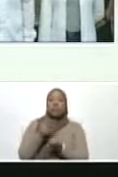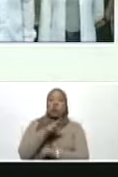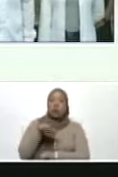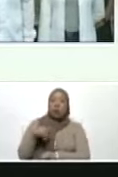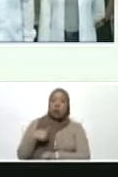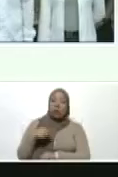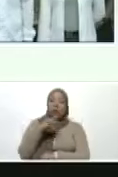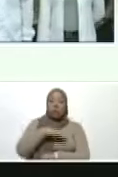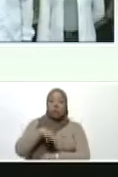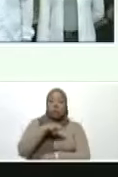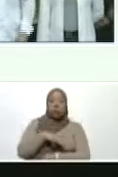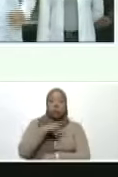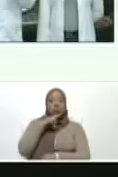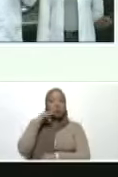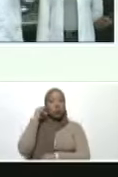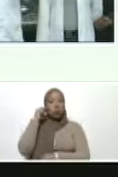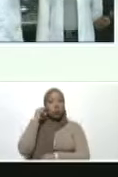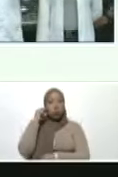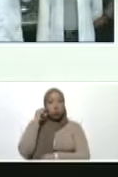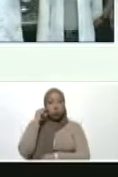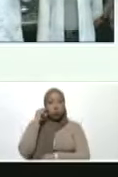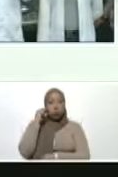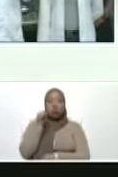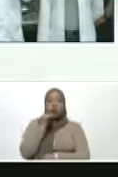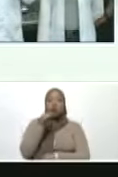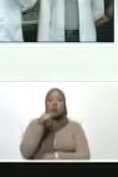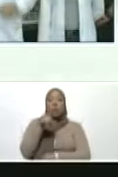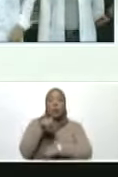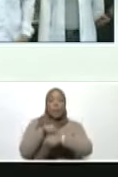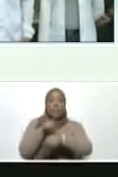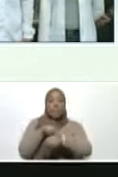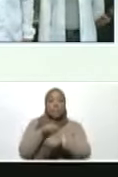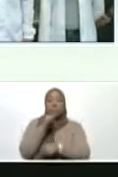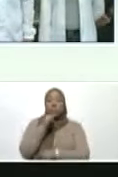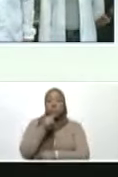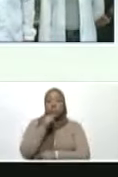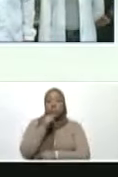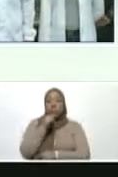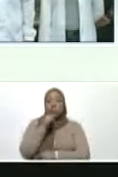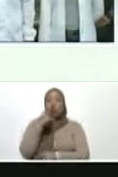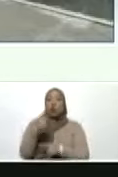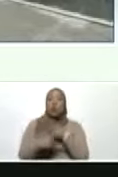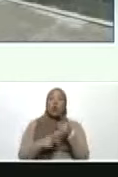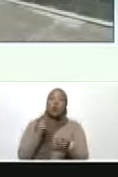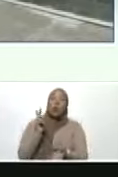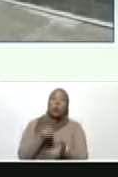la misión sonrisa. Y doctora Alesia Primitivo,